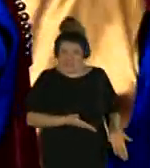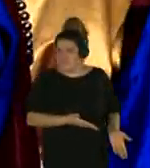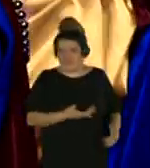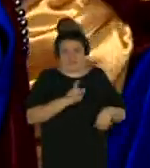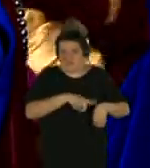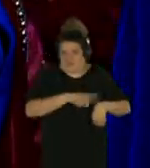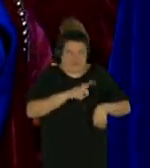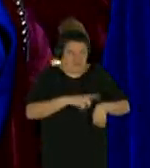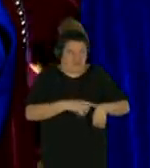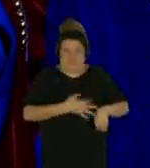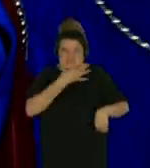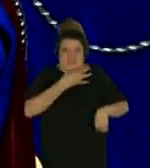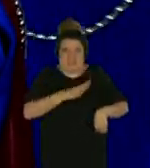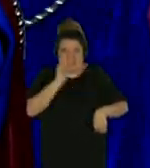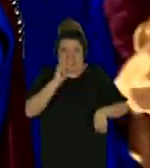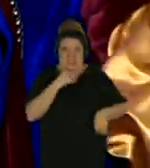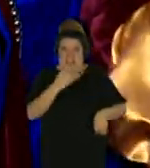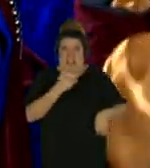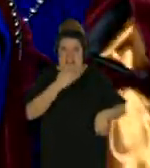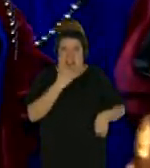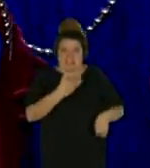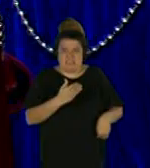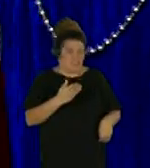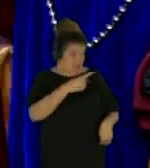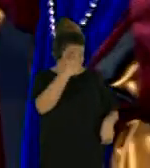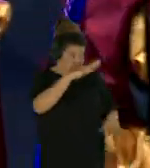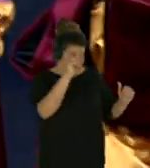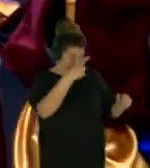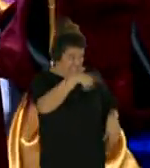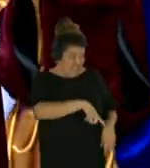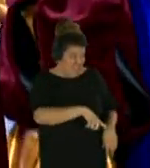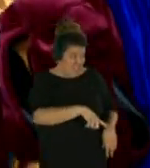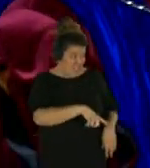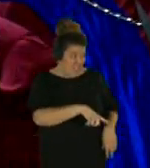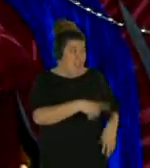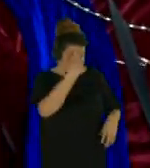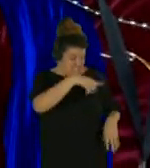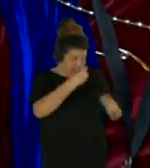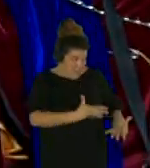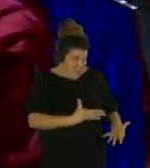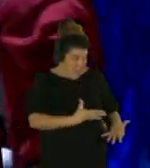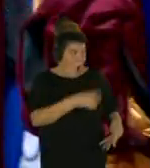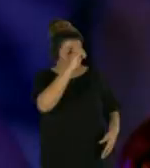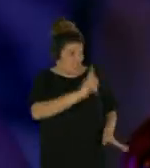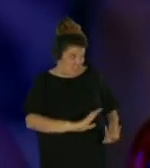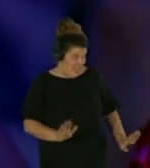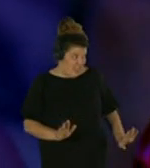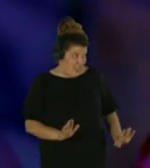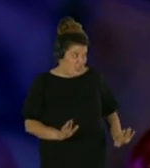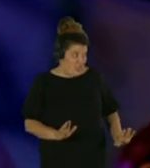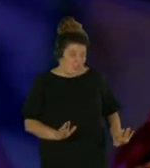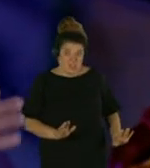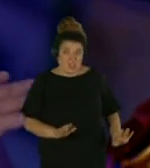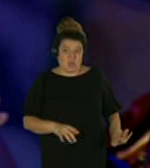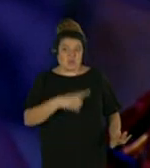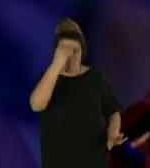ya estamos terminando. ¿No te sabe la despedida? ¿Te sabe la despedida bien? ¿Tú te la sabes o no te la sabes?